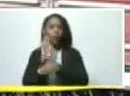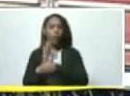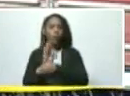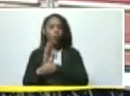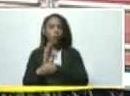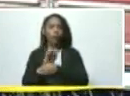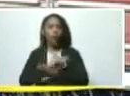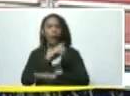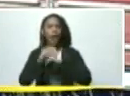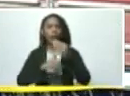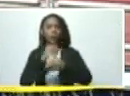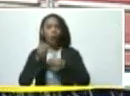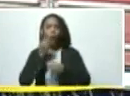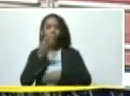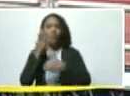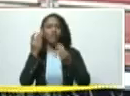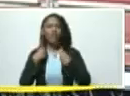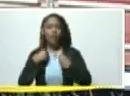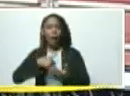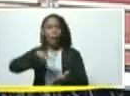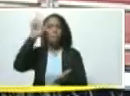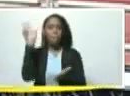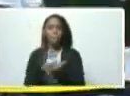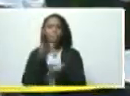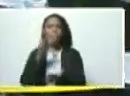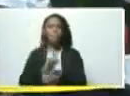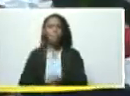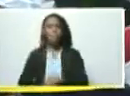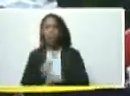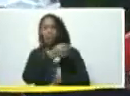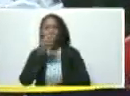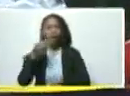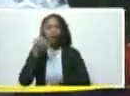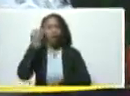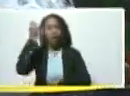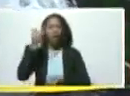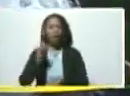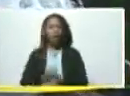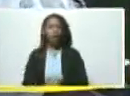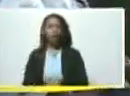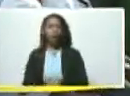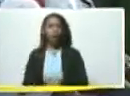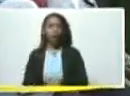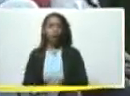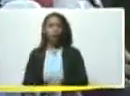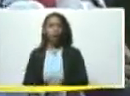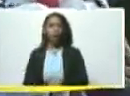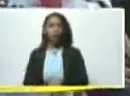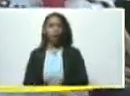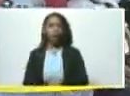y generación del buen vivir. ¡Aprobado! ¡Excelente idea!